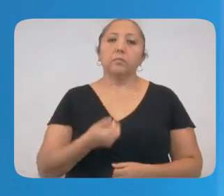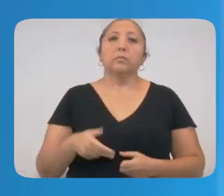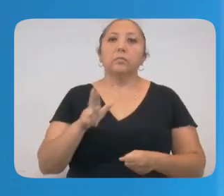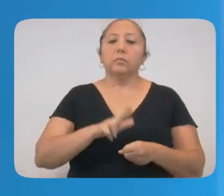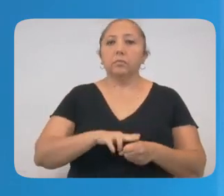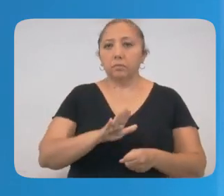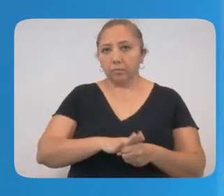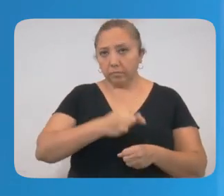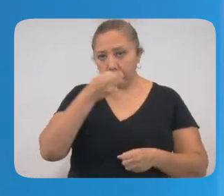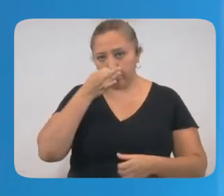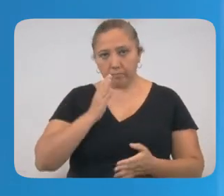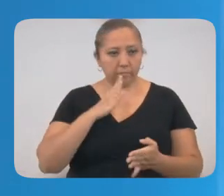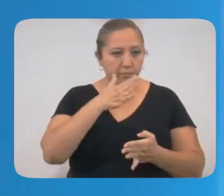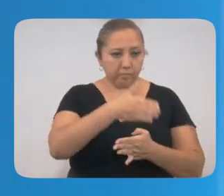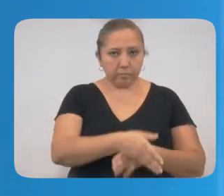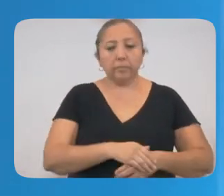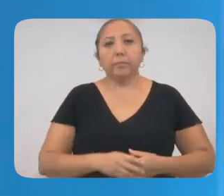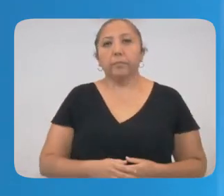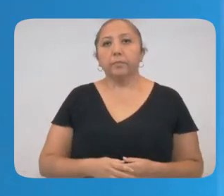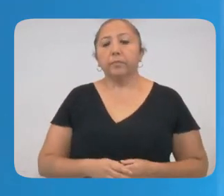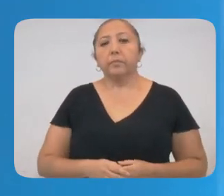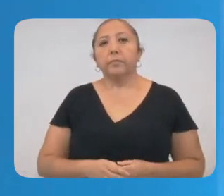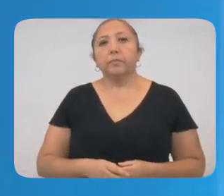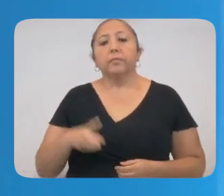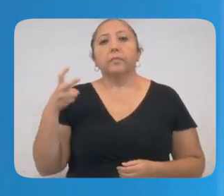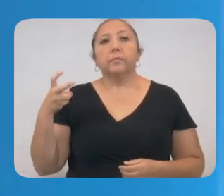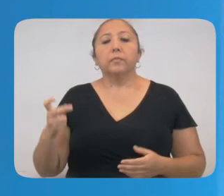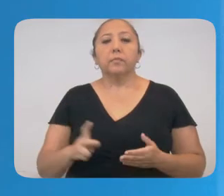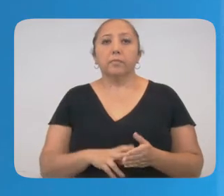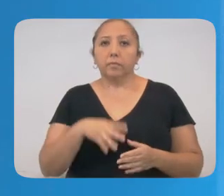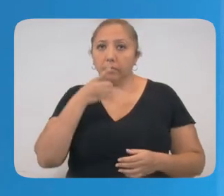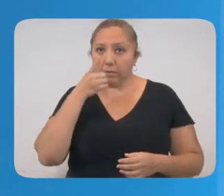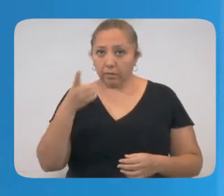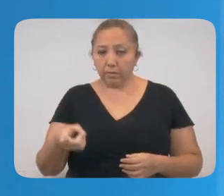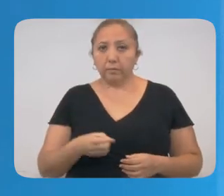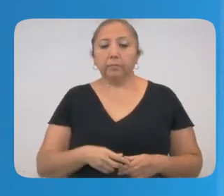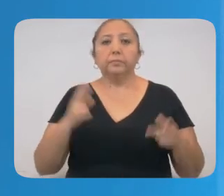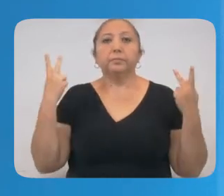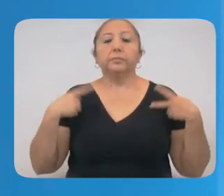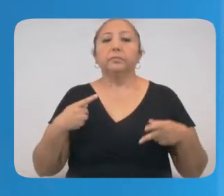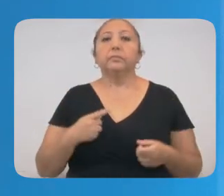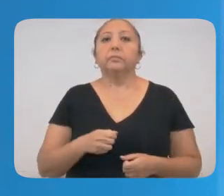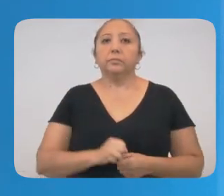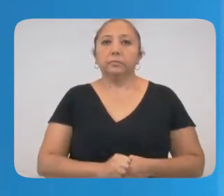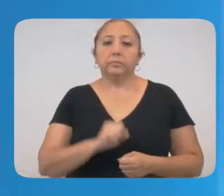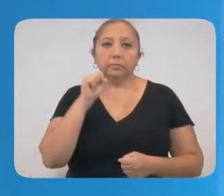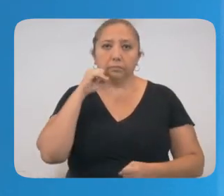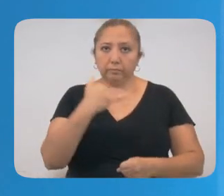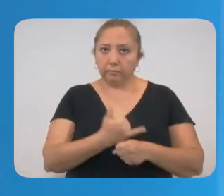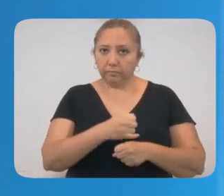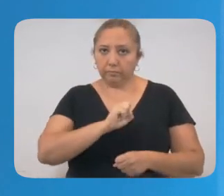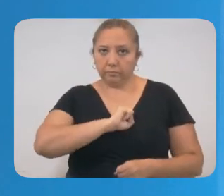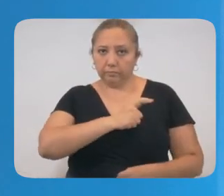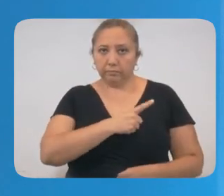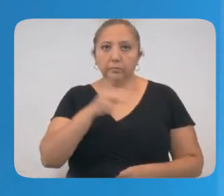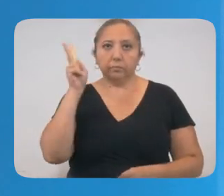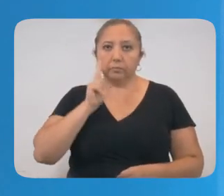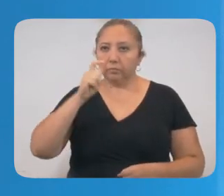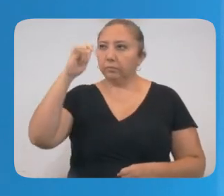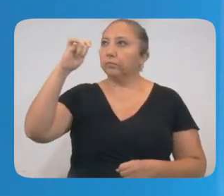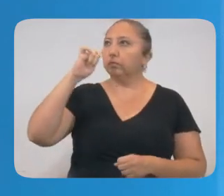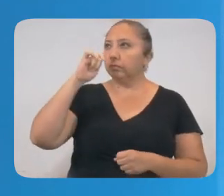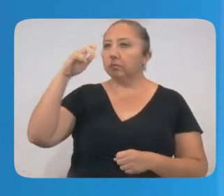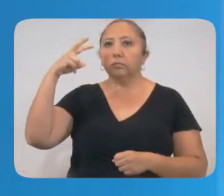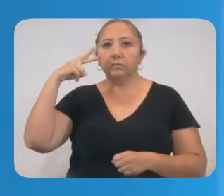más cercano. En esta fase de la epidemia, personal del sector salud estatal aplicará pruebas para detectar coronavirus